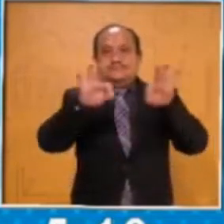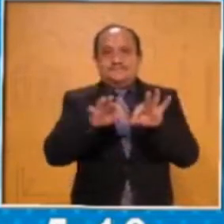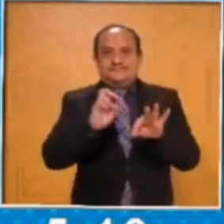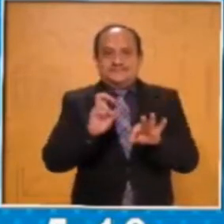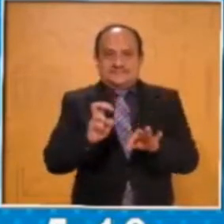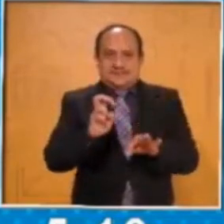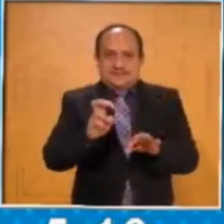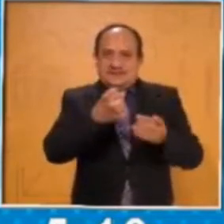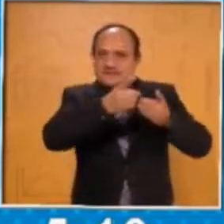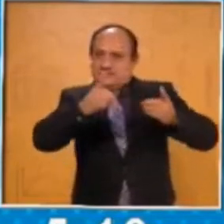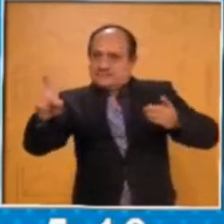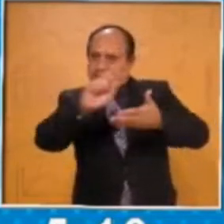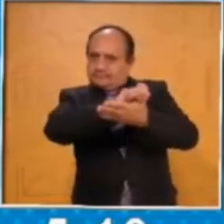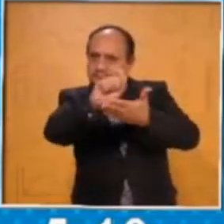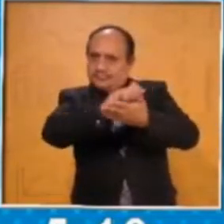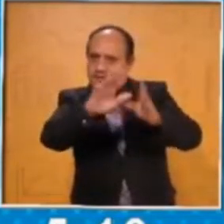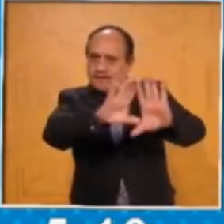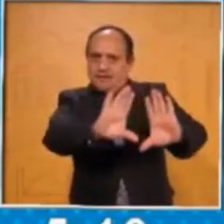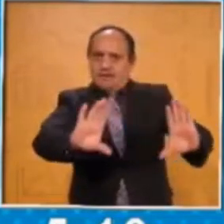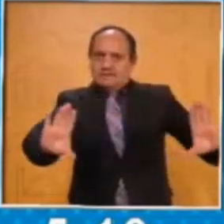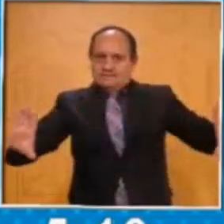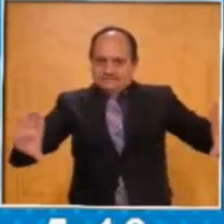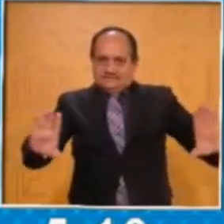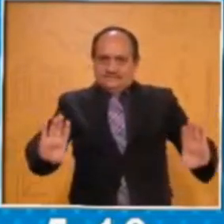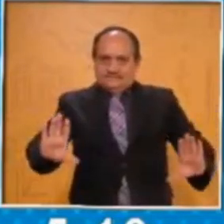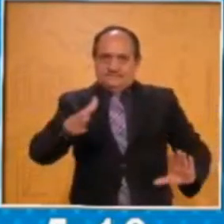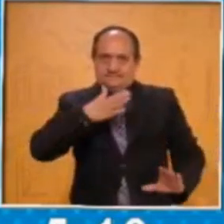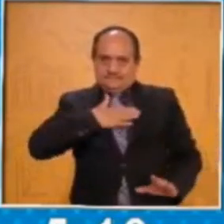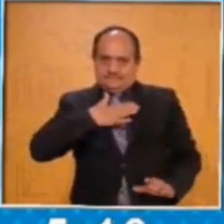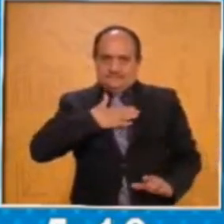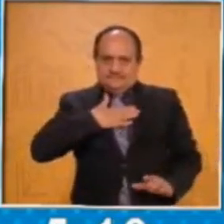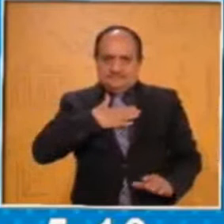este desarrollo, jóvenes, vamos nosotros